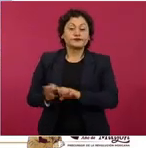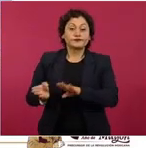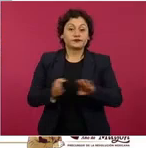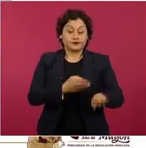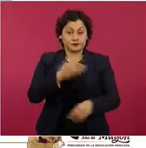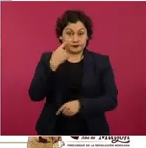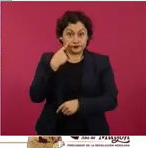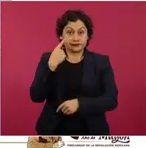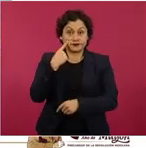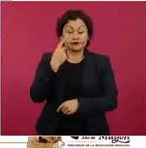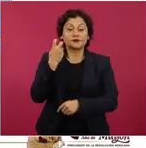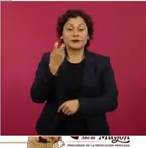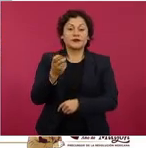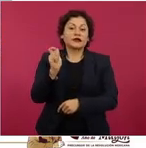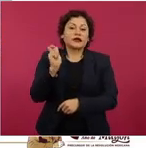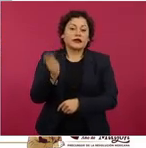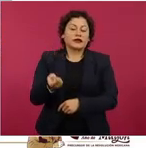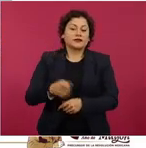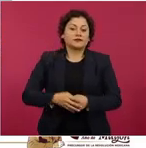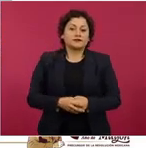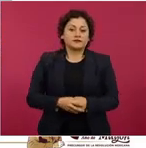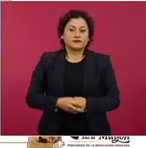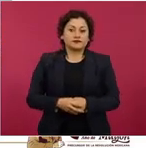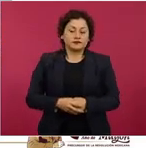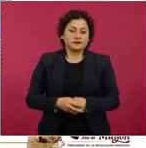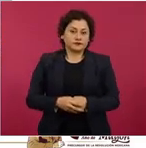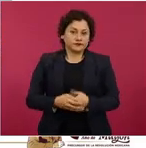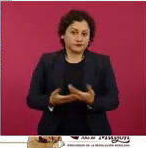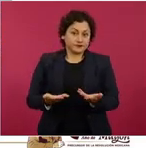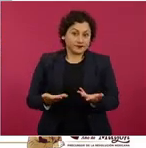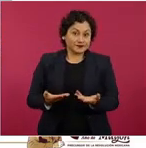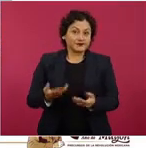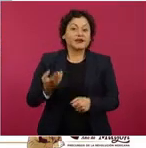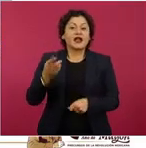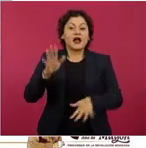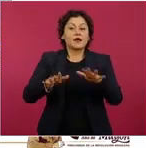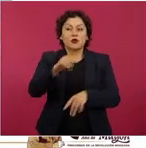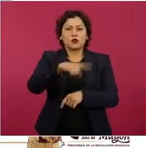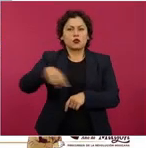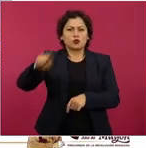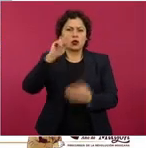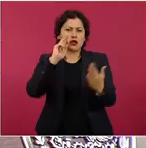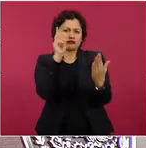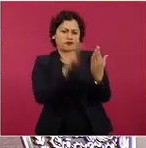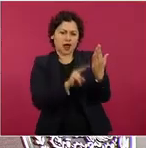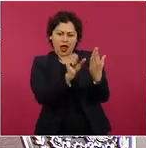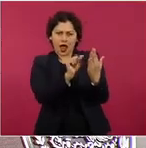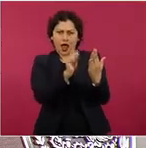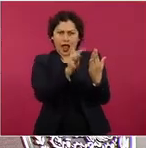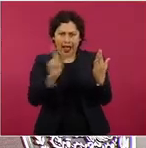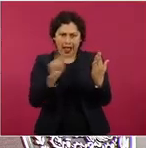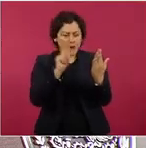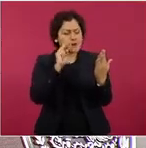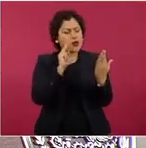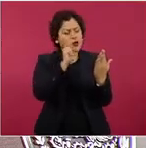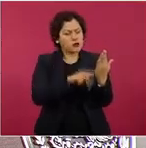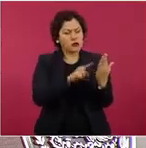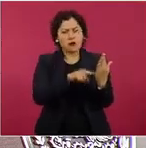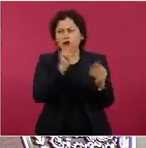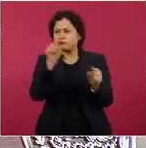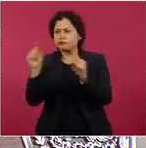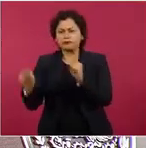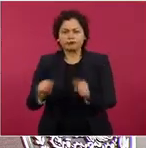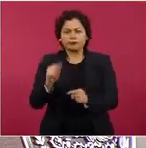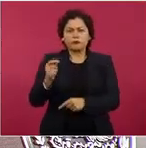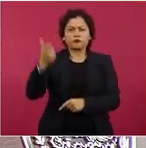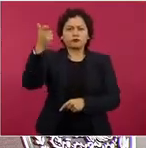vamos solamente por el precio, y que es algo que puede hacer cualquiera en la app de litro por litro. Las más baratas en